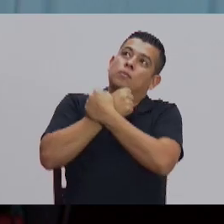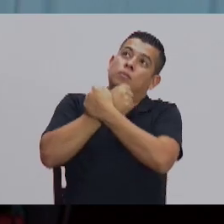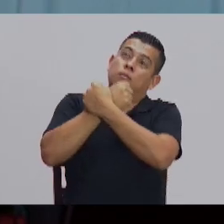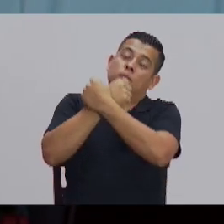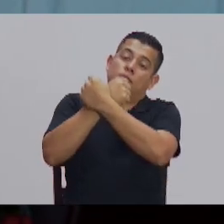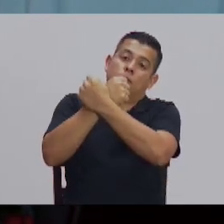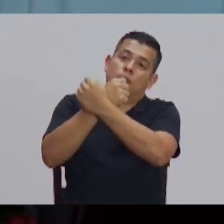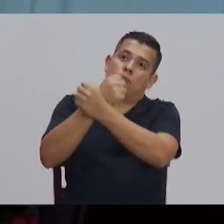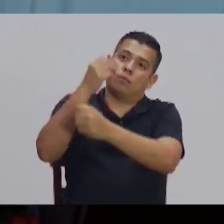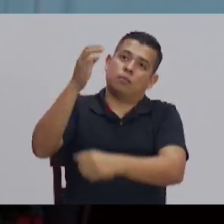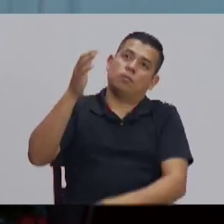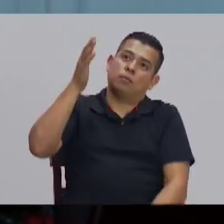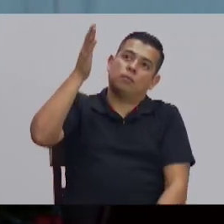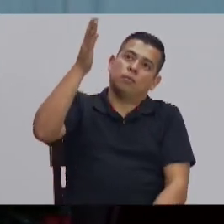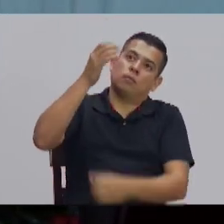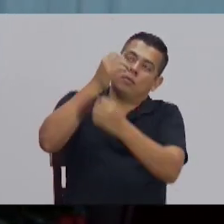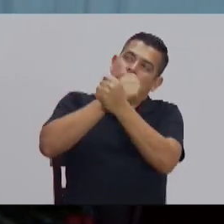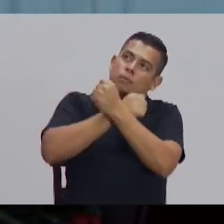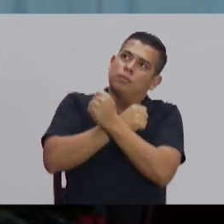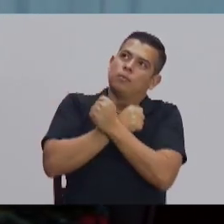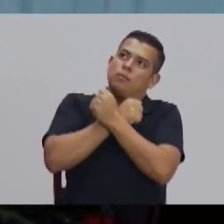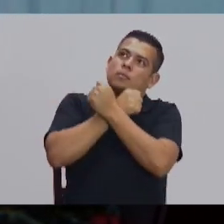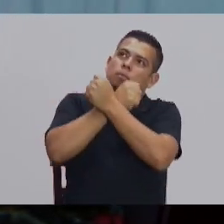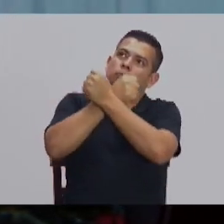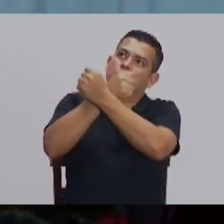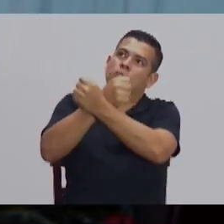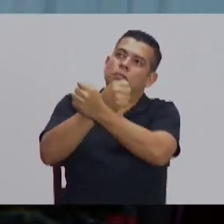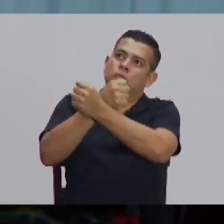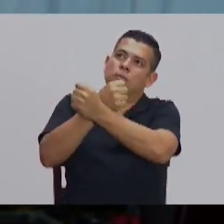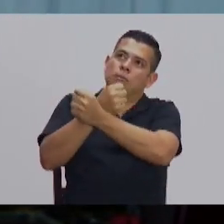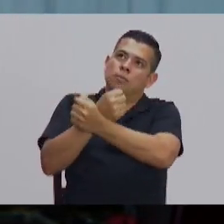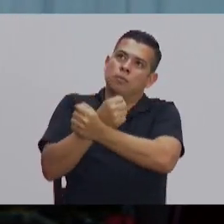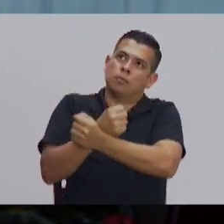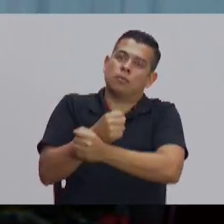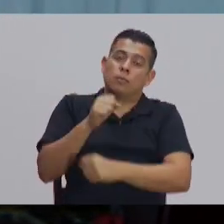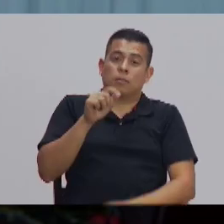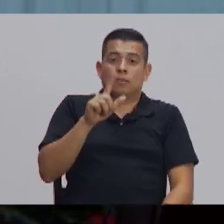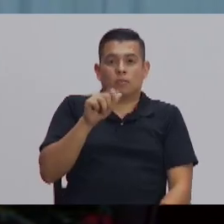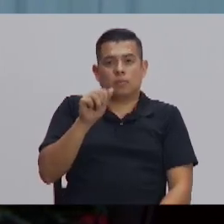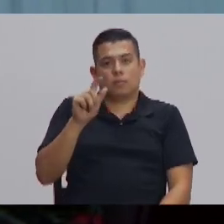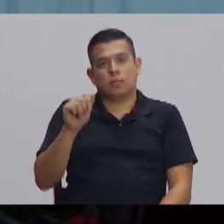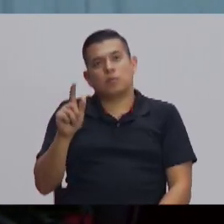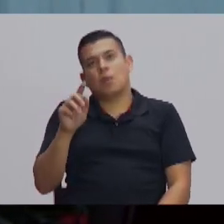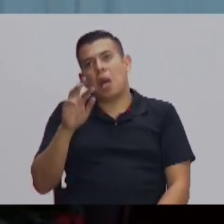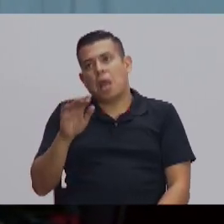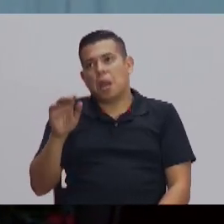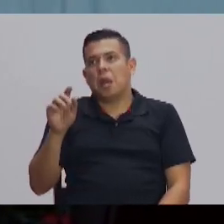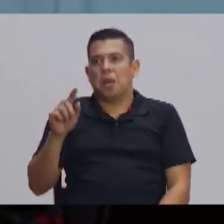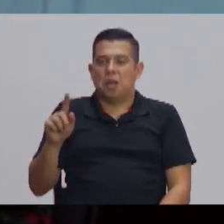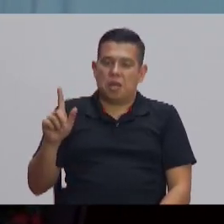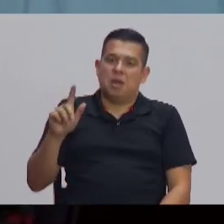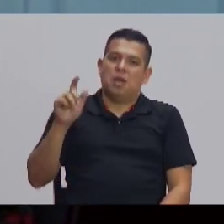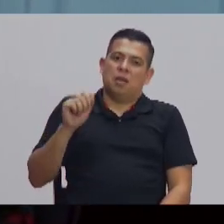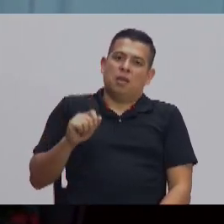cristo yo te amo amo la la la la la